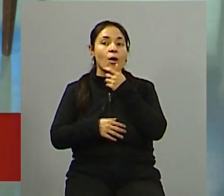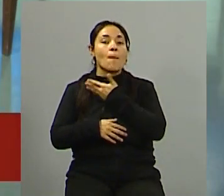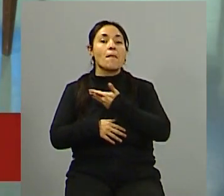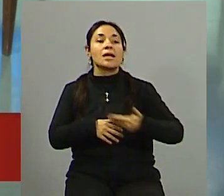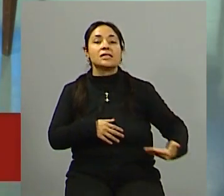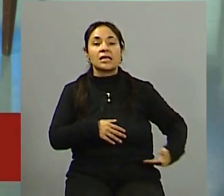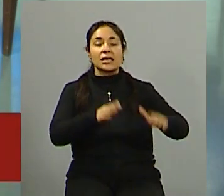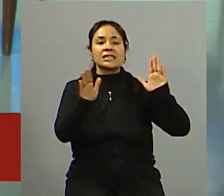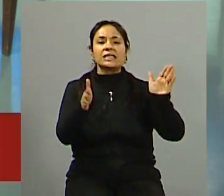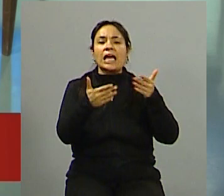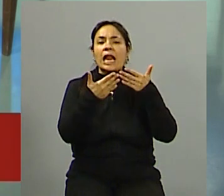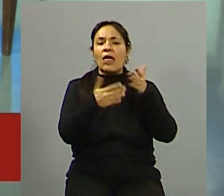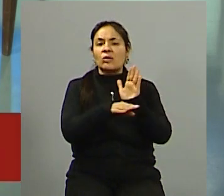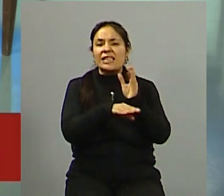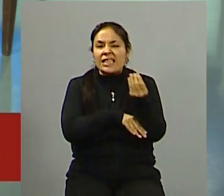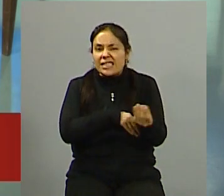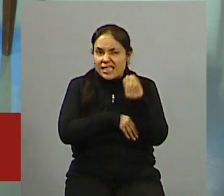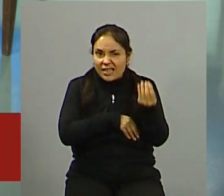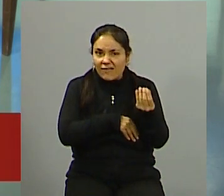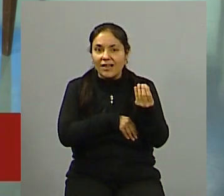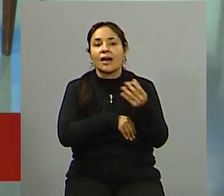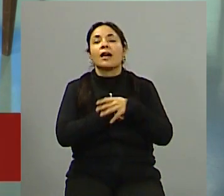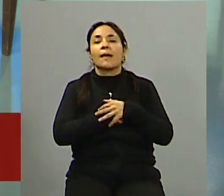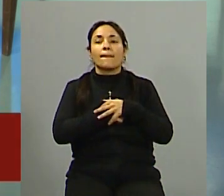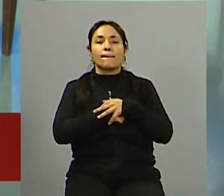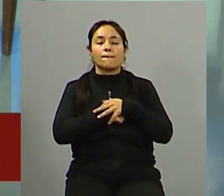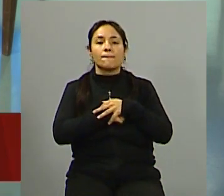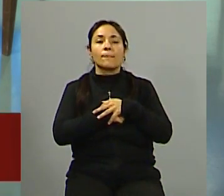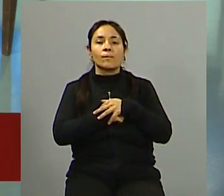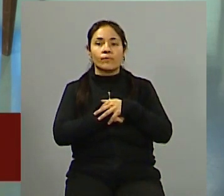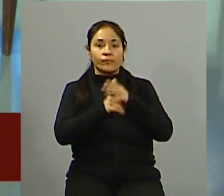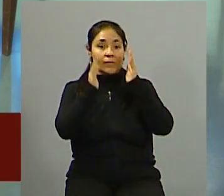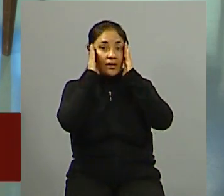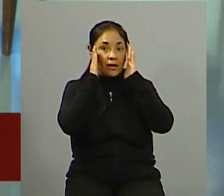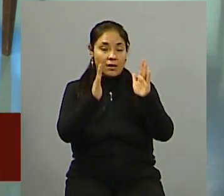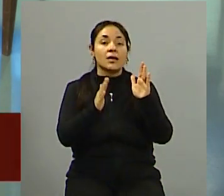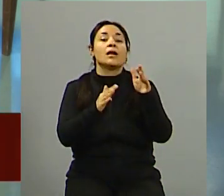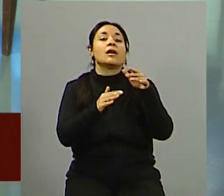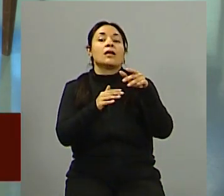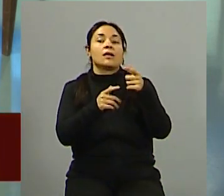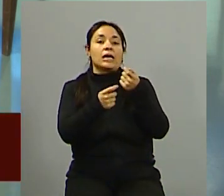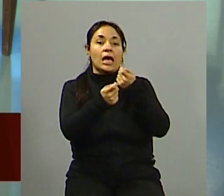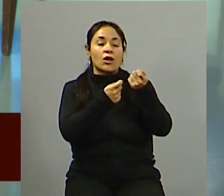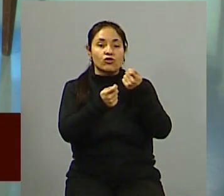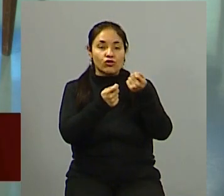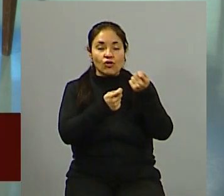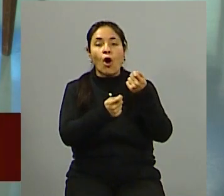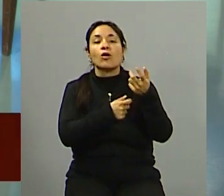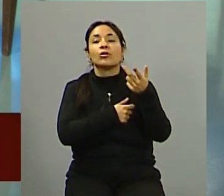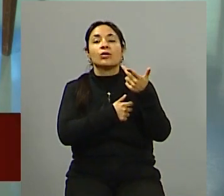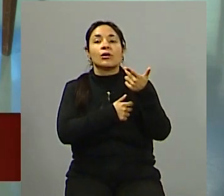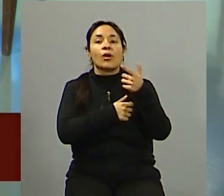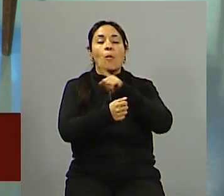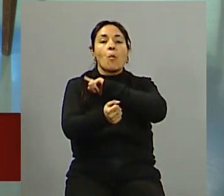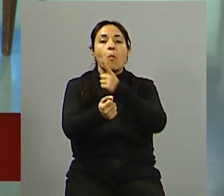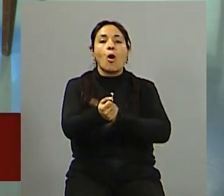presidencialista cerrado, me refiero donde realmente el poder reside plenamente en el Ejecutivo, de la conducción estadual, ¿sí? Donde la división de